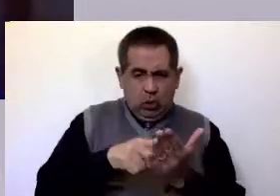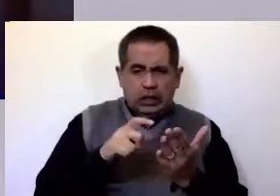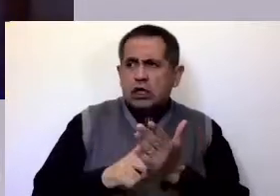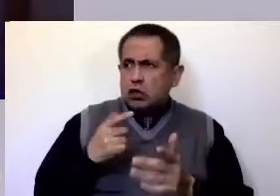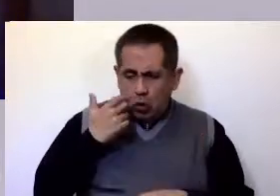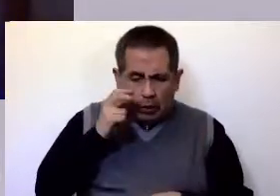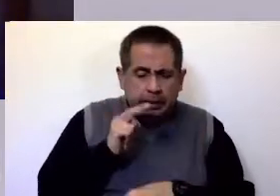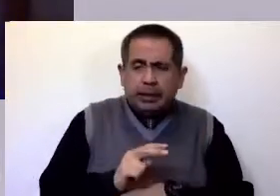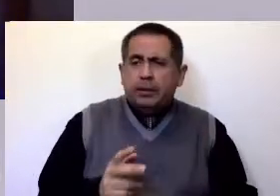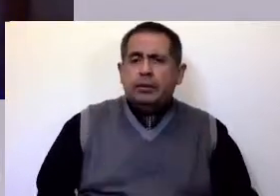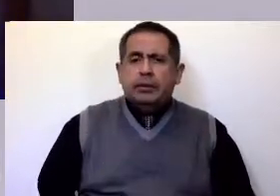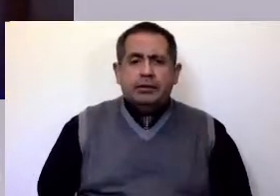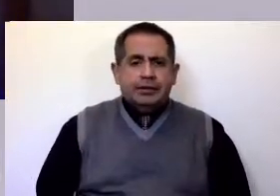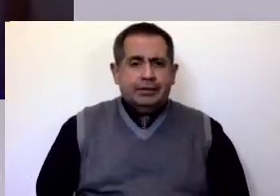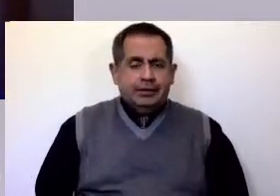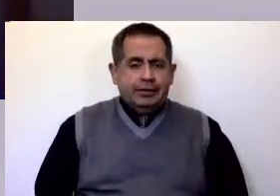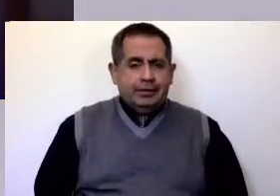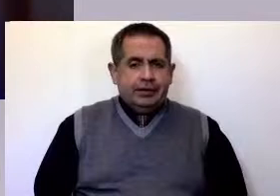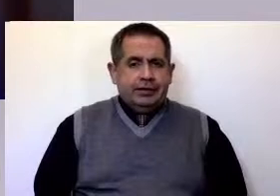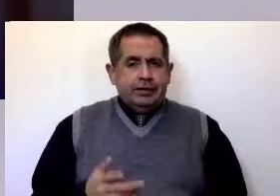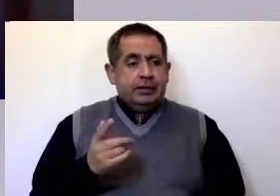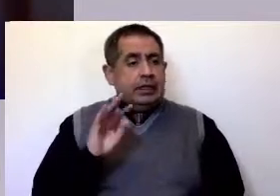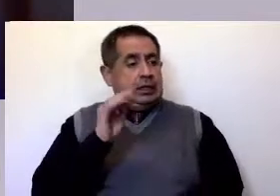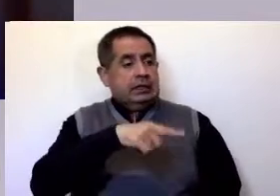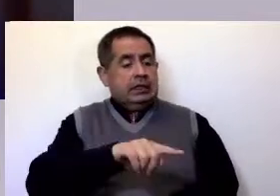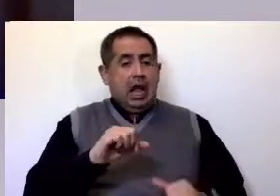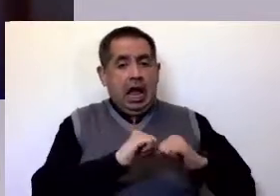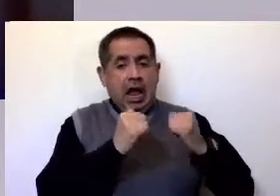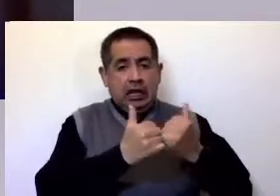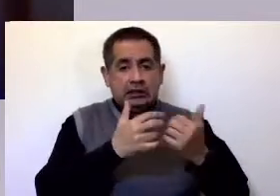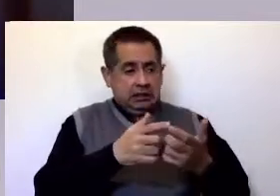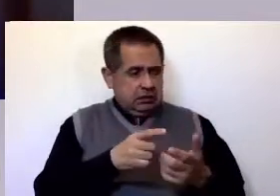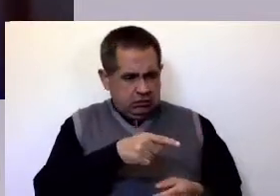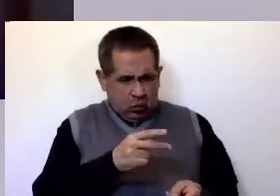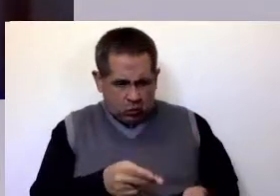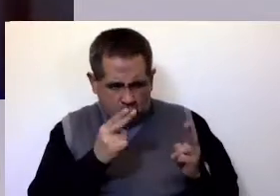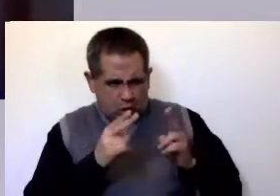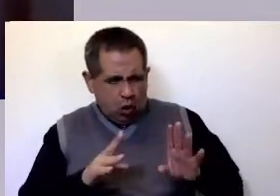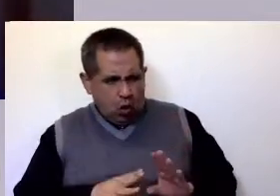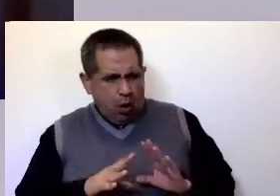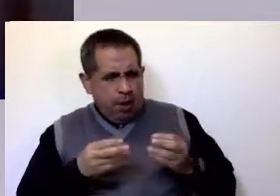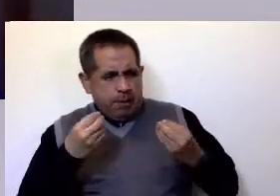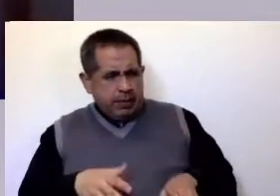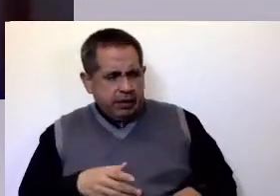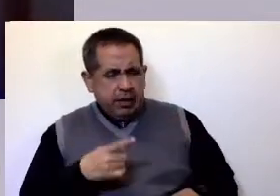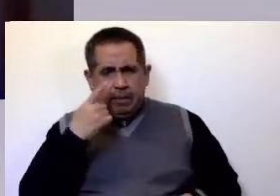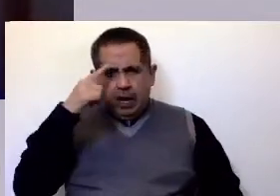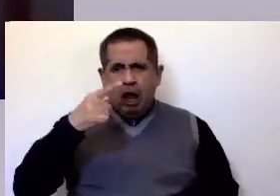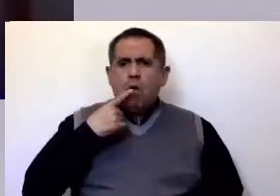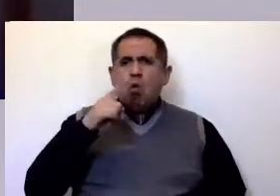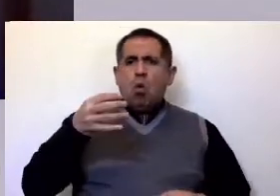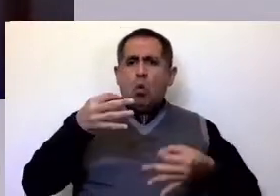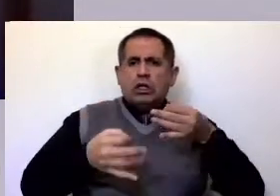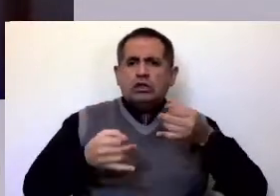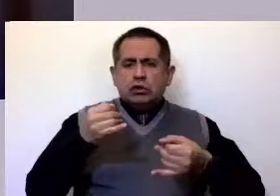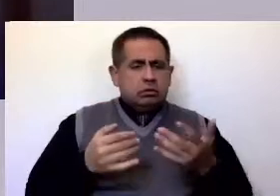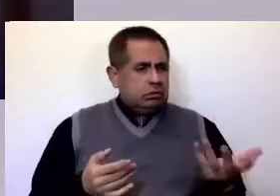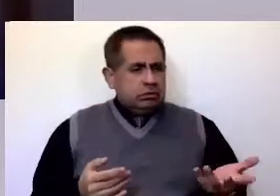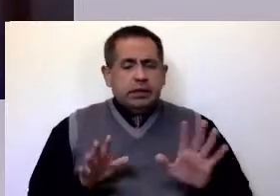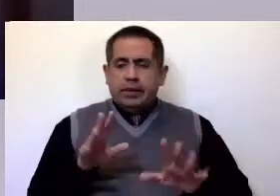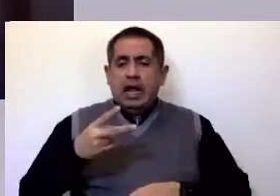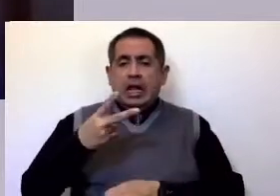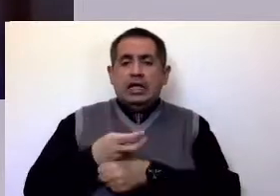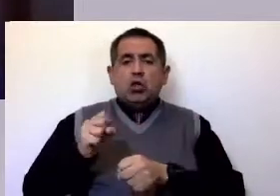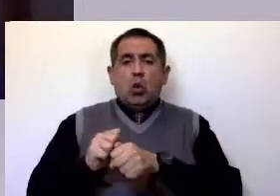en orden de establecer si la quejosa cuenta o no con interés legítimo para promover el juicio de amparo la segunda sala estableció